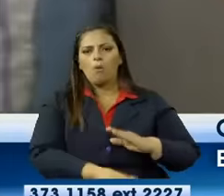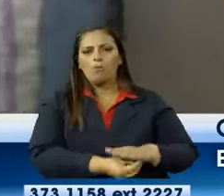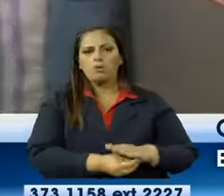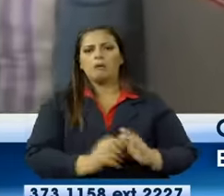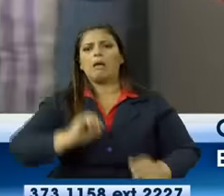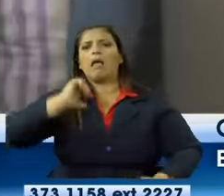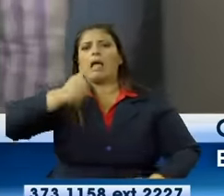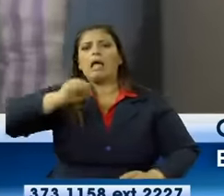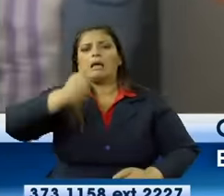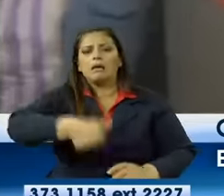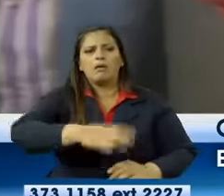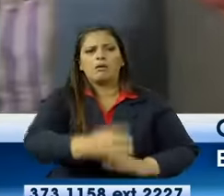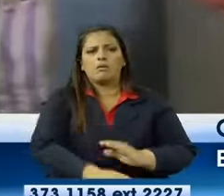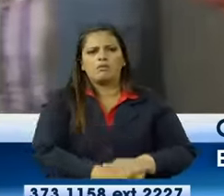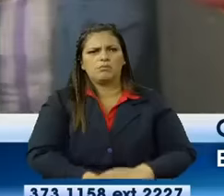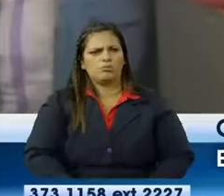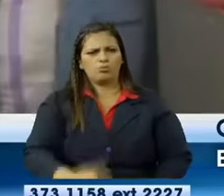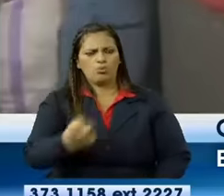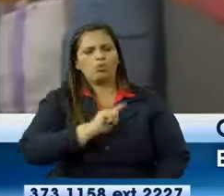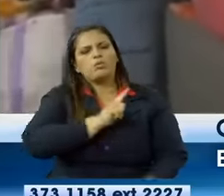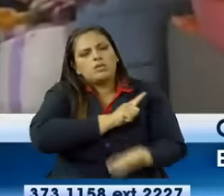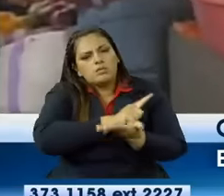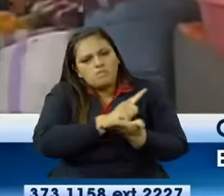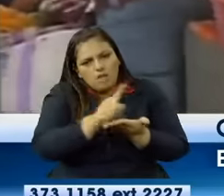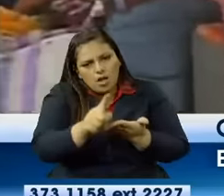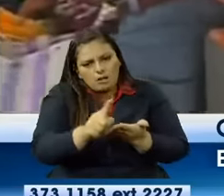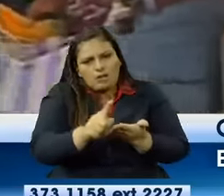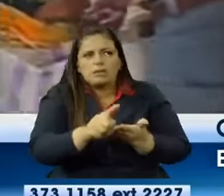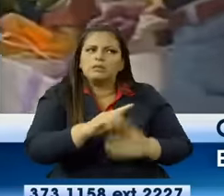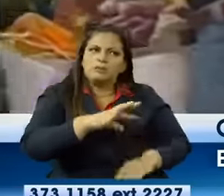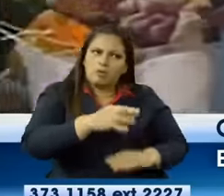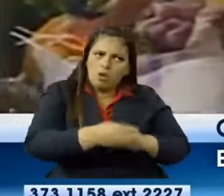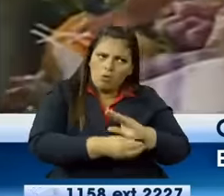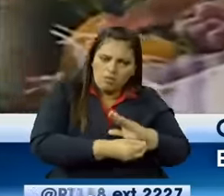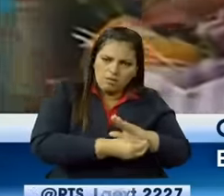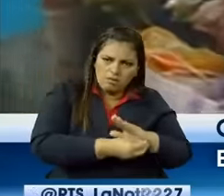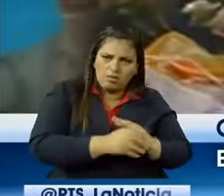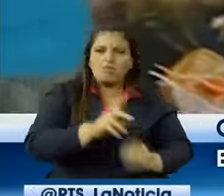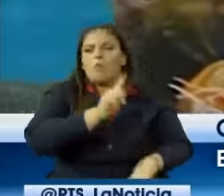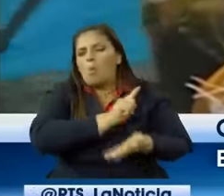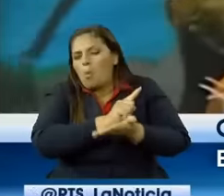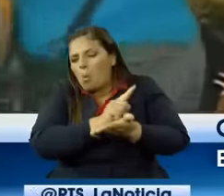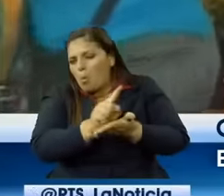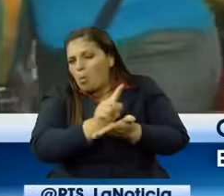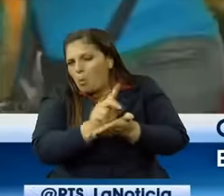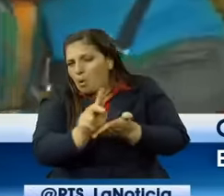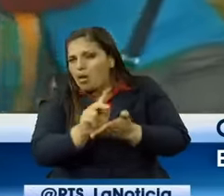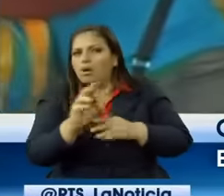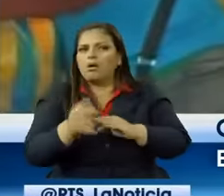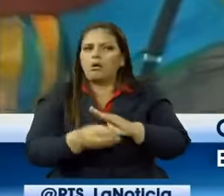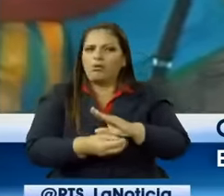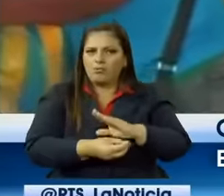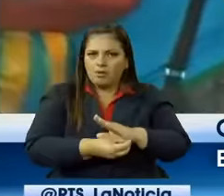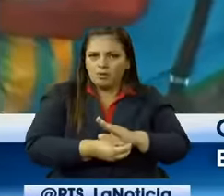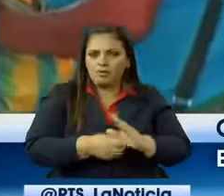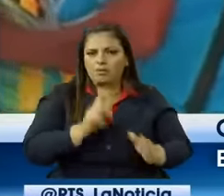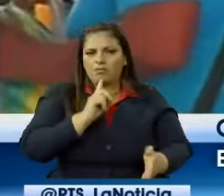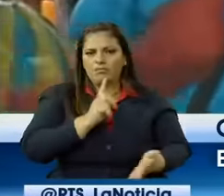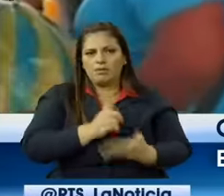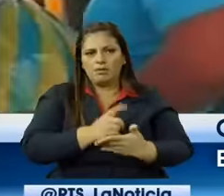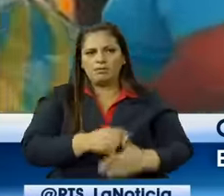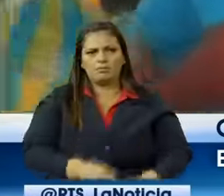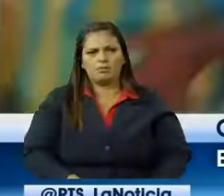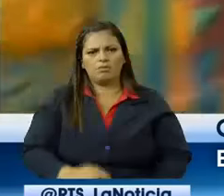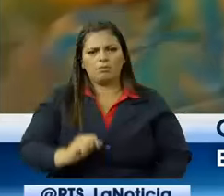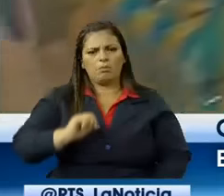Esto se da semanal, o sea, ocurre en la praxis, pero legalmente nosotros tenemos precios semanales, en donde